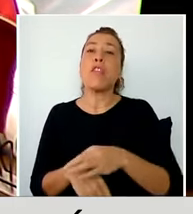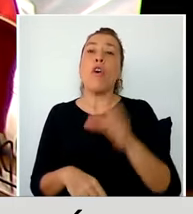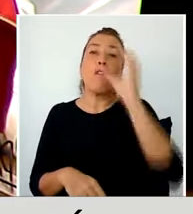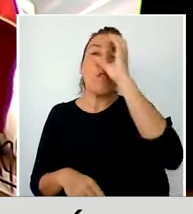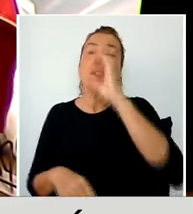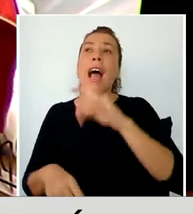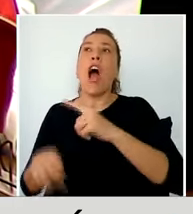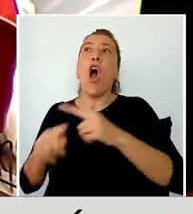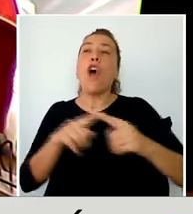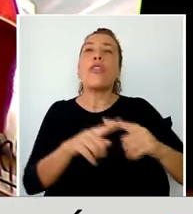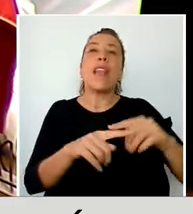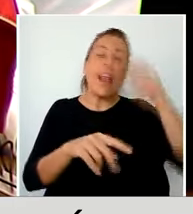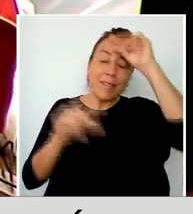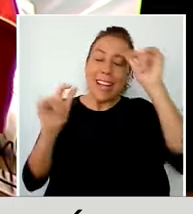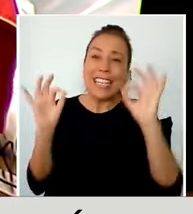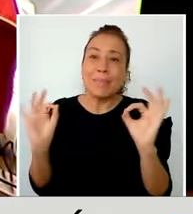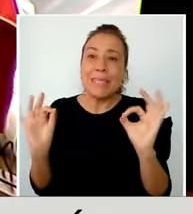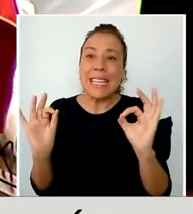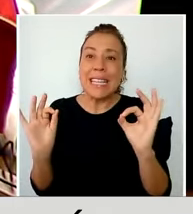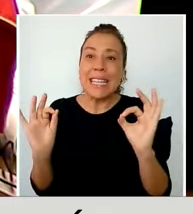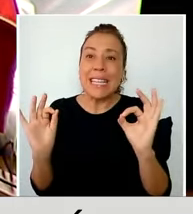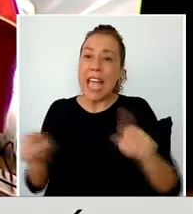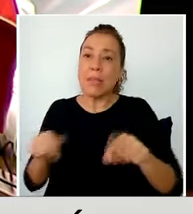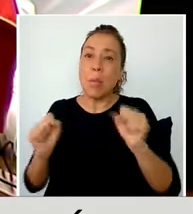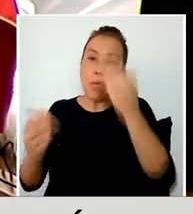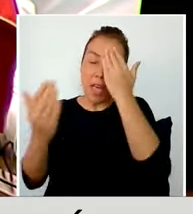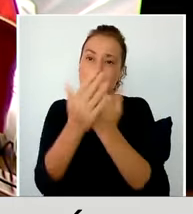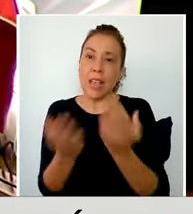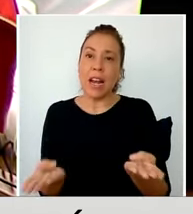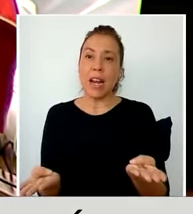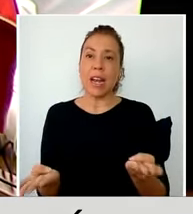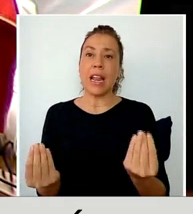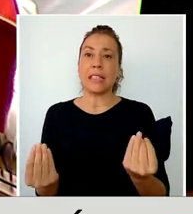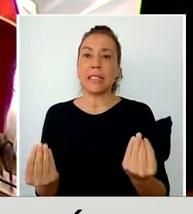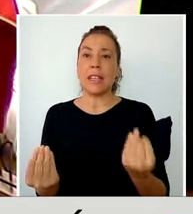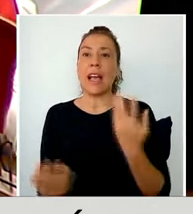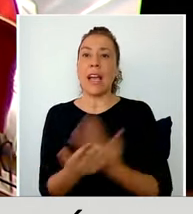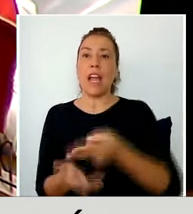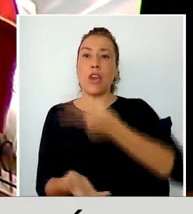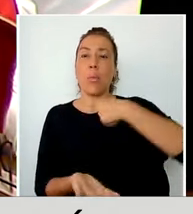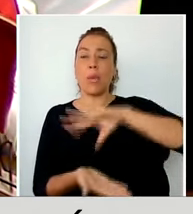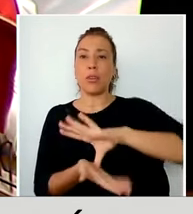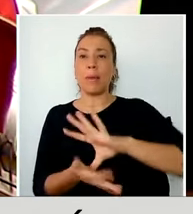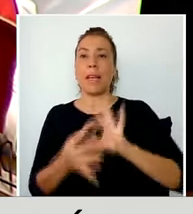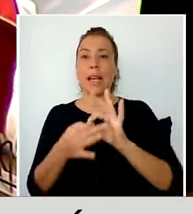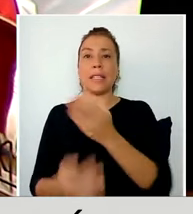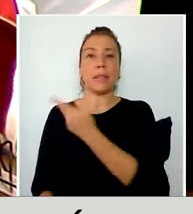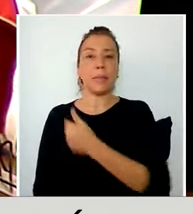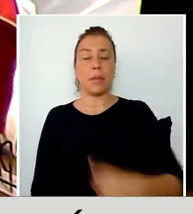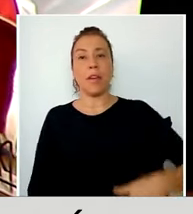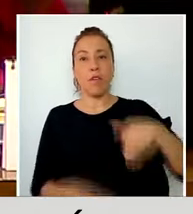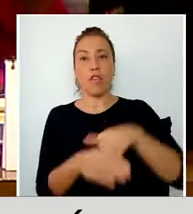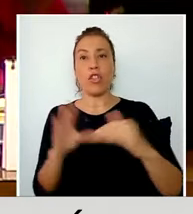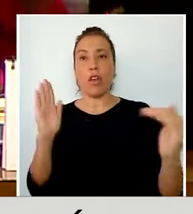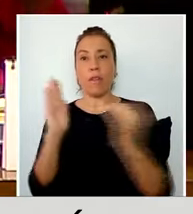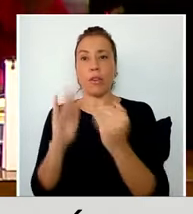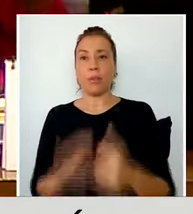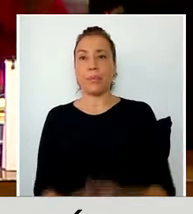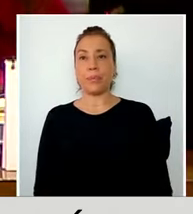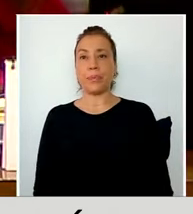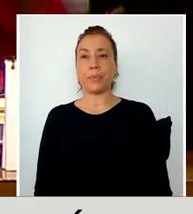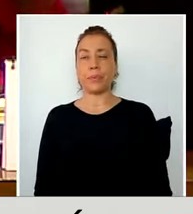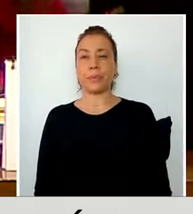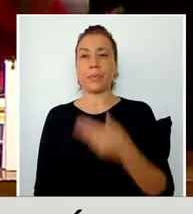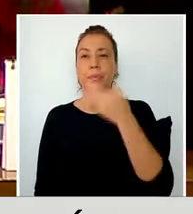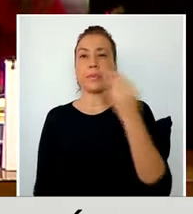hay espacio y vamos al poder enfrentar esta necesidad que tiene nuestro país gracias presidente votaremos a favor para hablar en contra